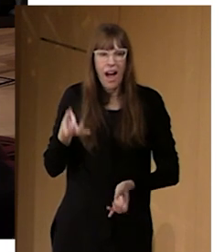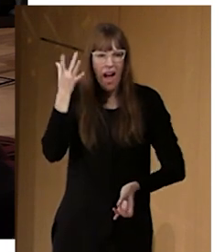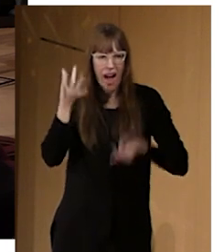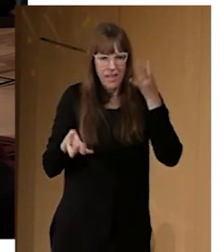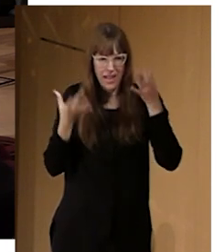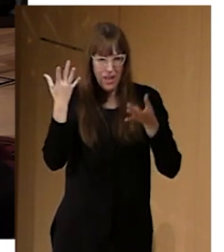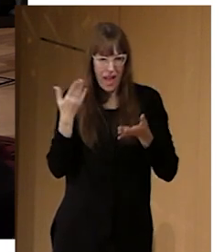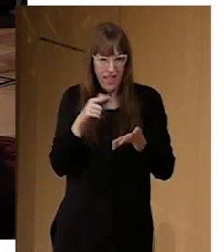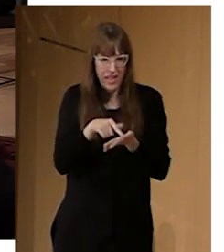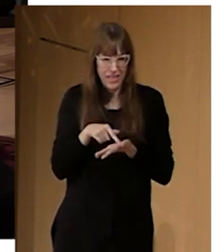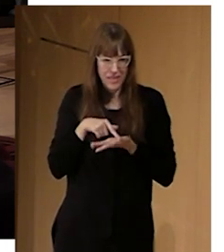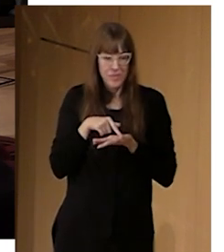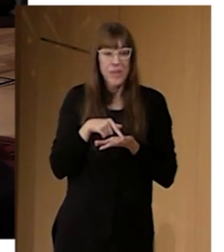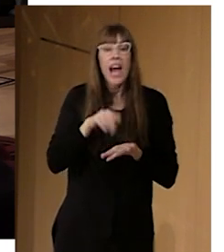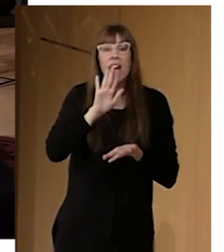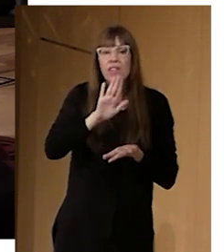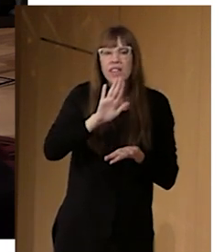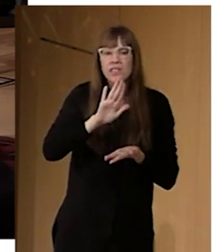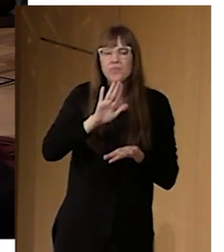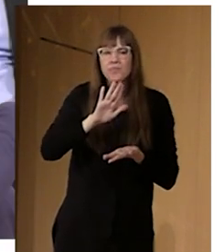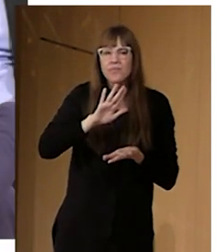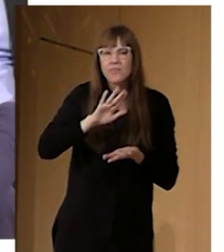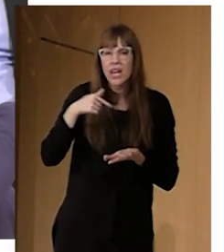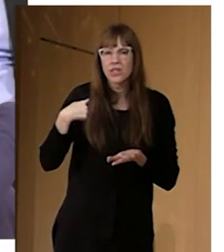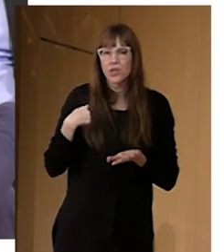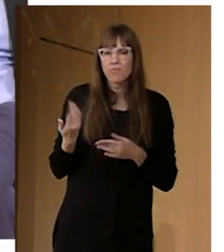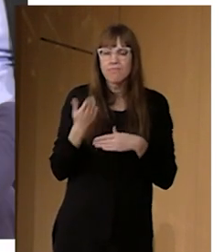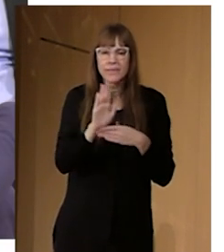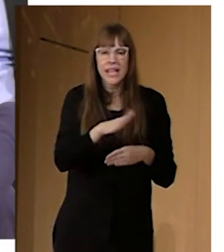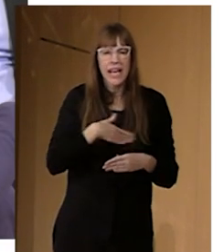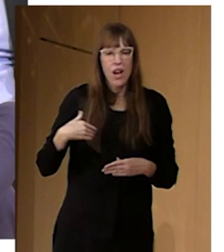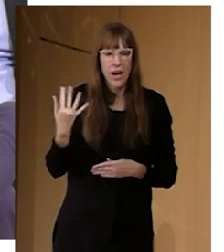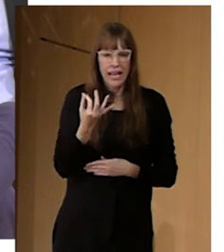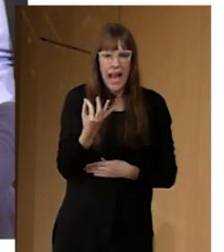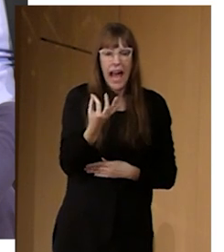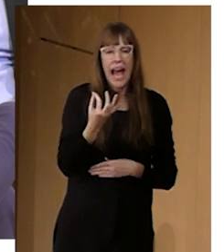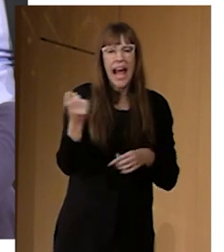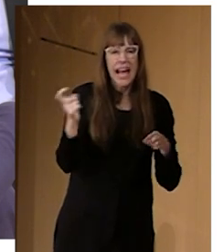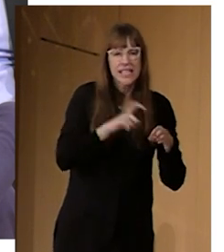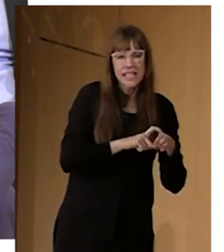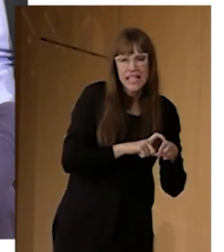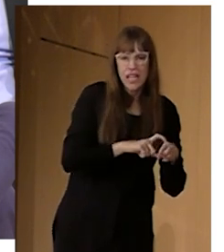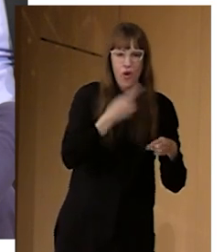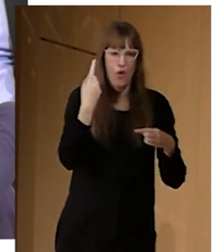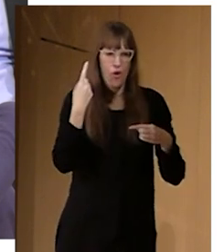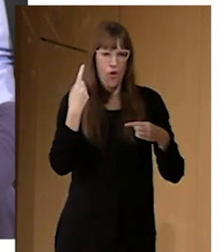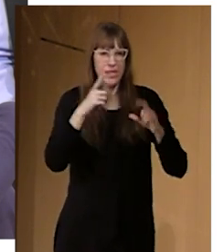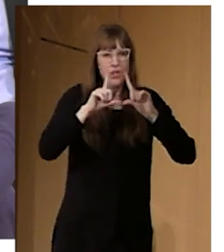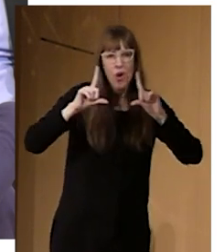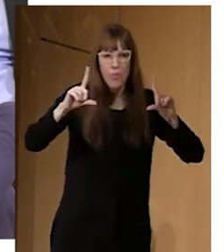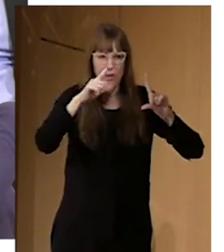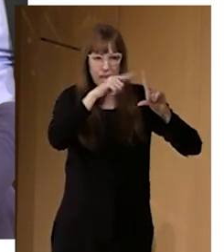querido Mostrar es como la comparación de estilos la comparación de composición el centro